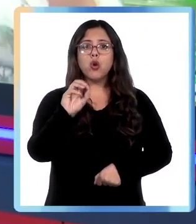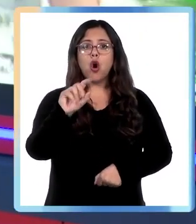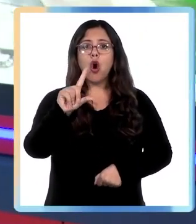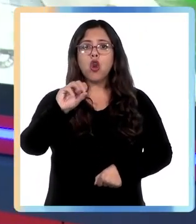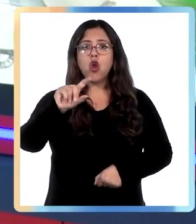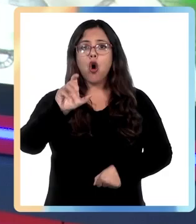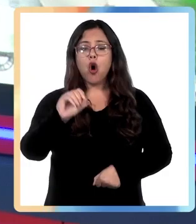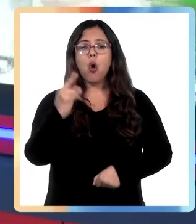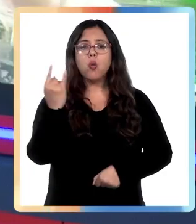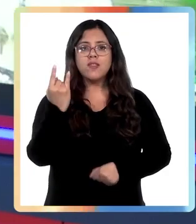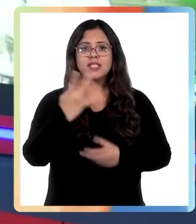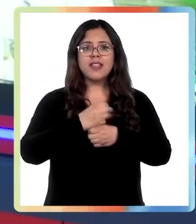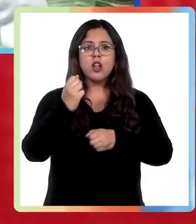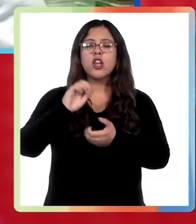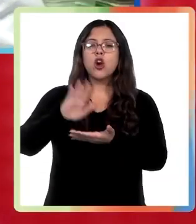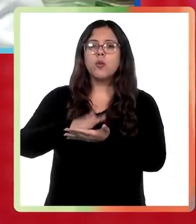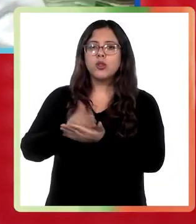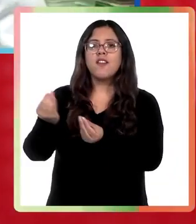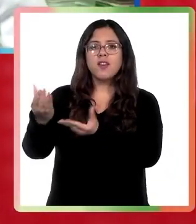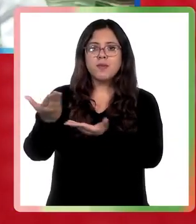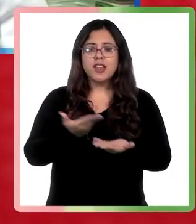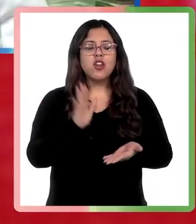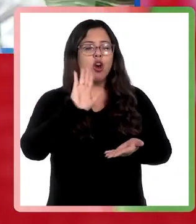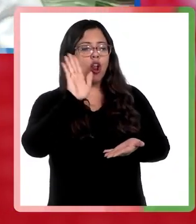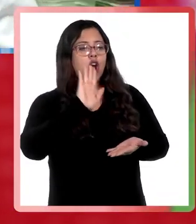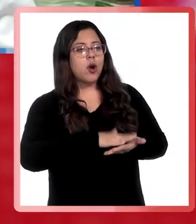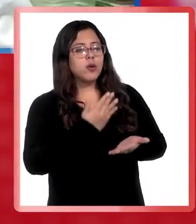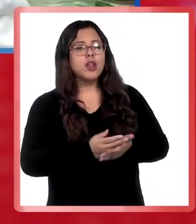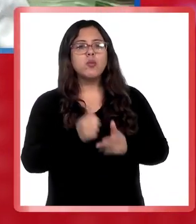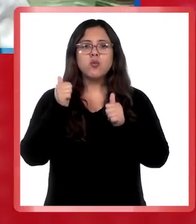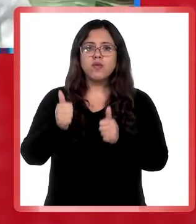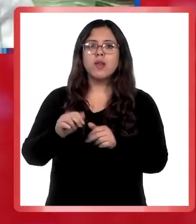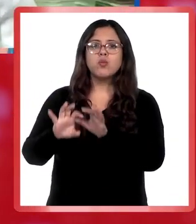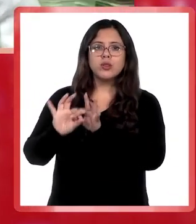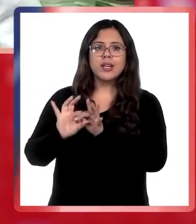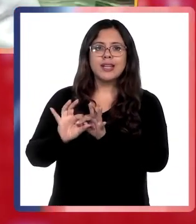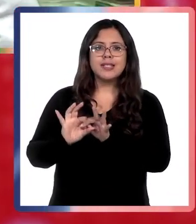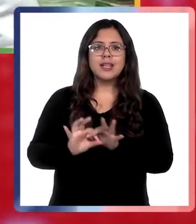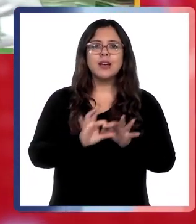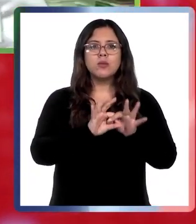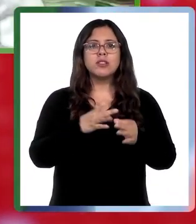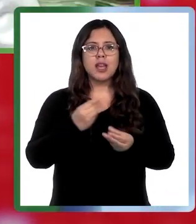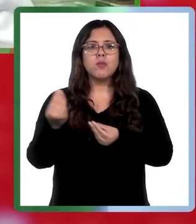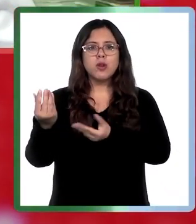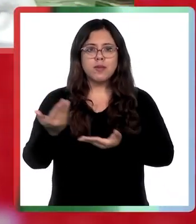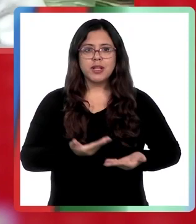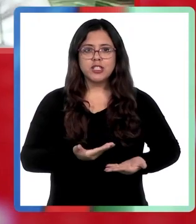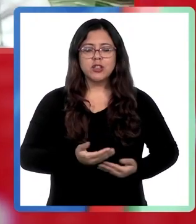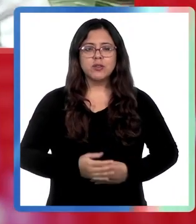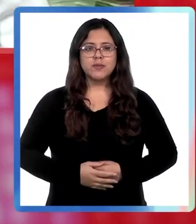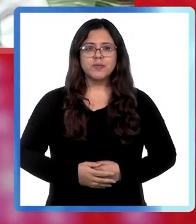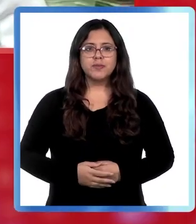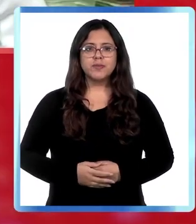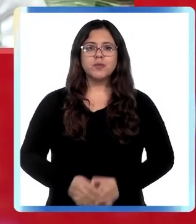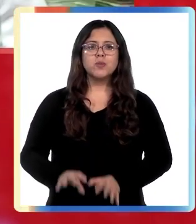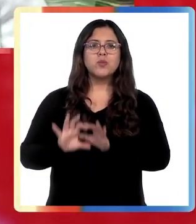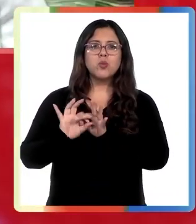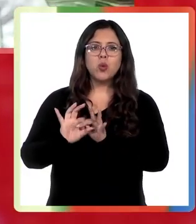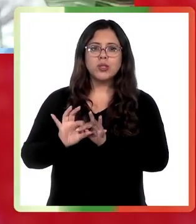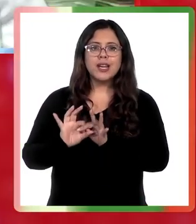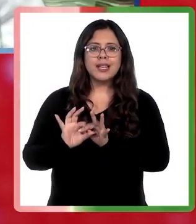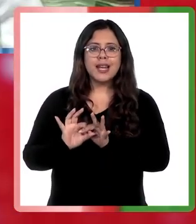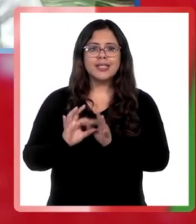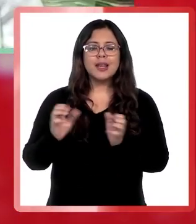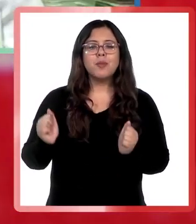los Andes. ¿Cómo está, doctor? Bienvenido. Hola, hola, ¿cómo estás? Muy bien, muchas Gracias gracias por la por invitación. acompañarnos.